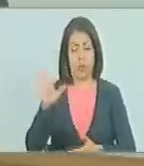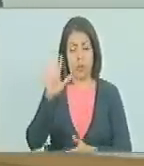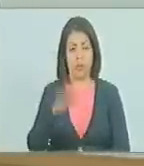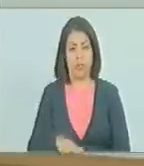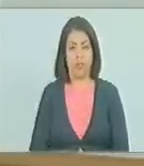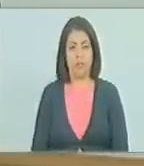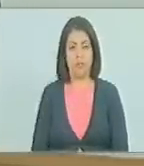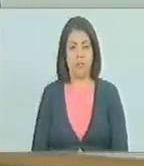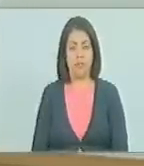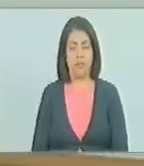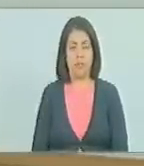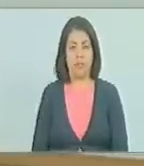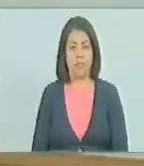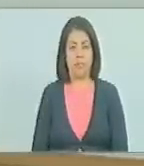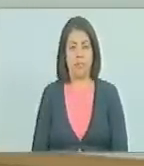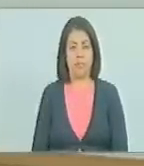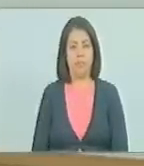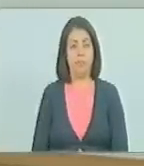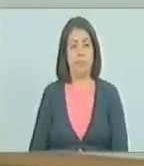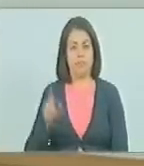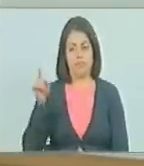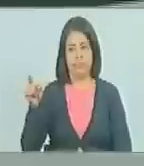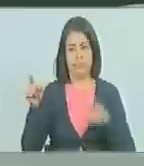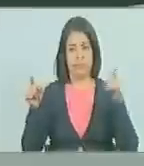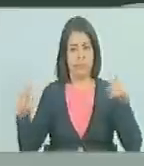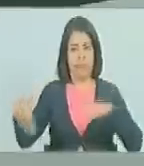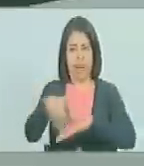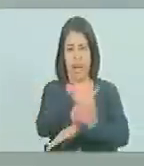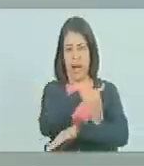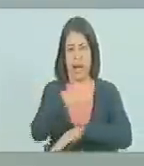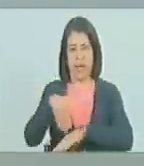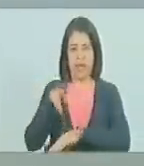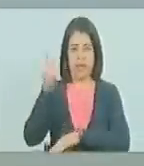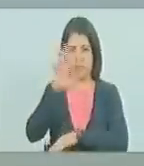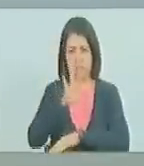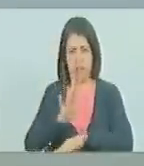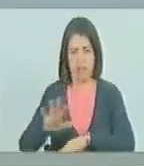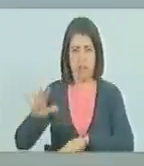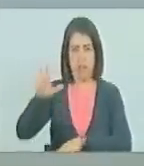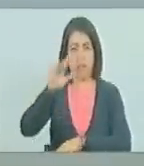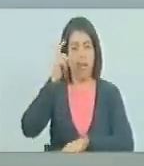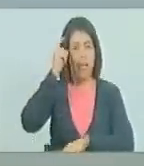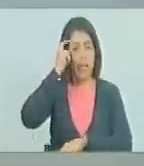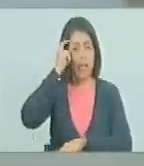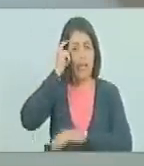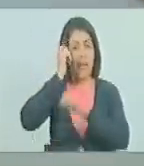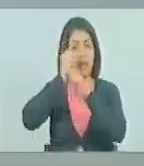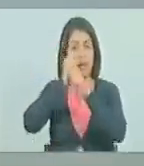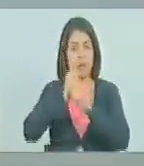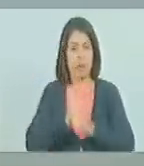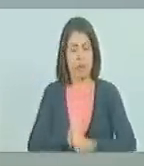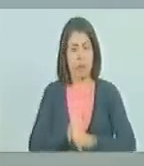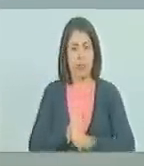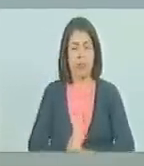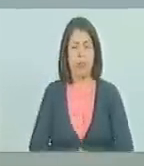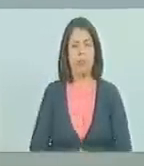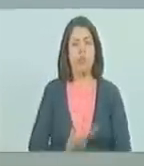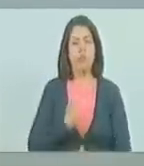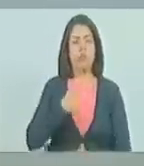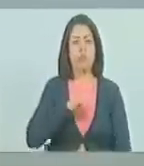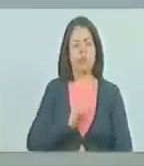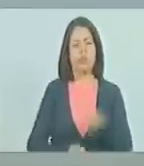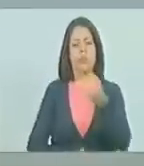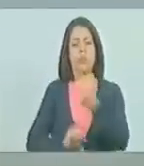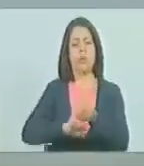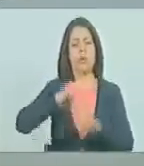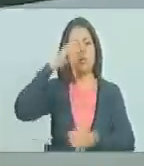carajo, de punta a punta a las calles, llegó el día que tanto hemos esperado. Estamos apoyando